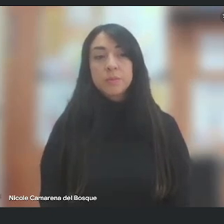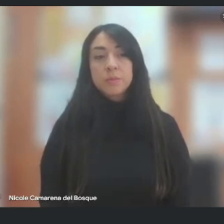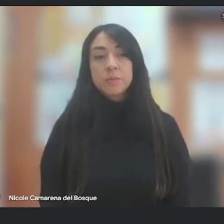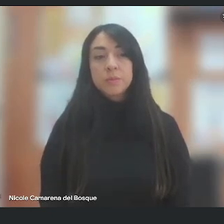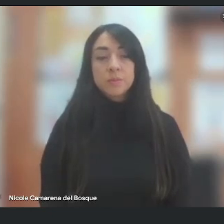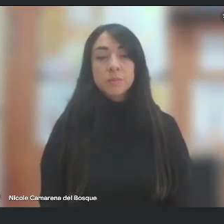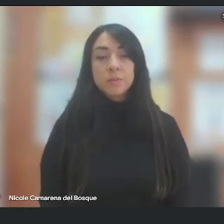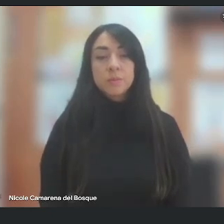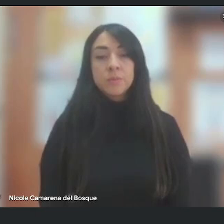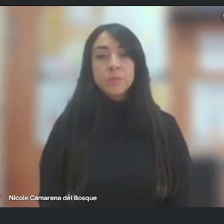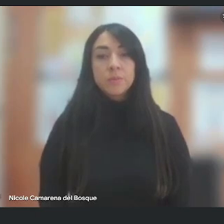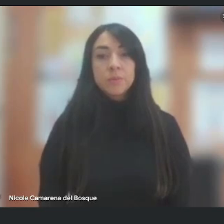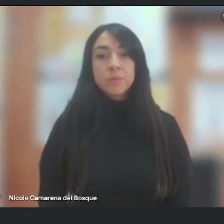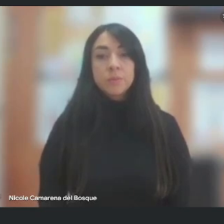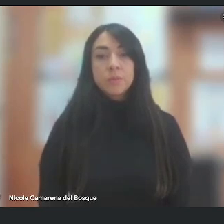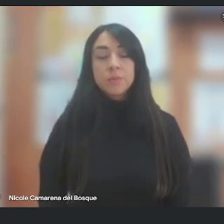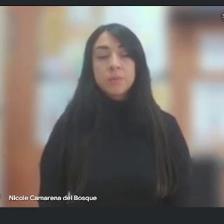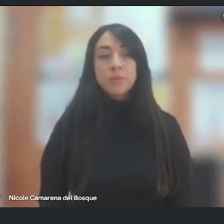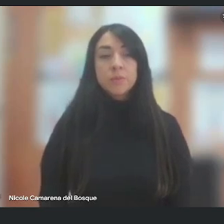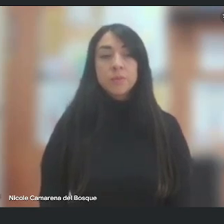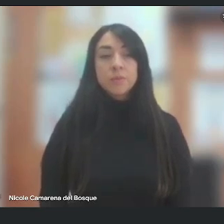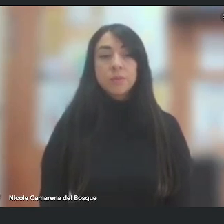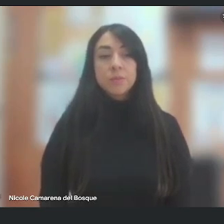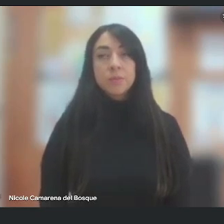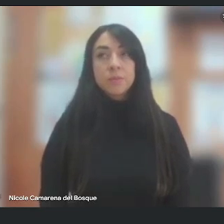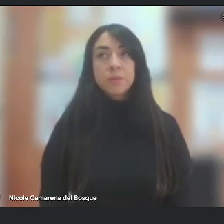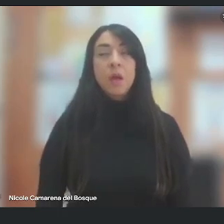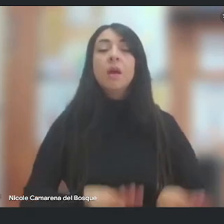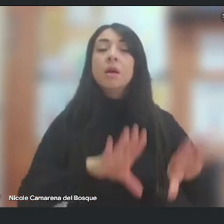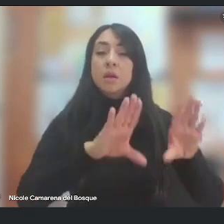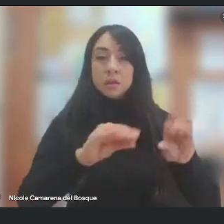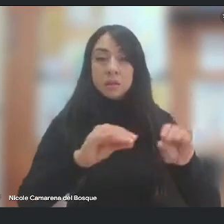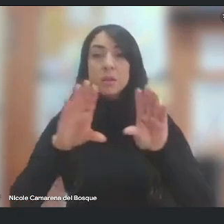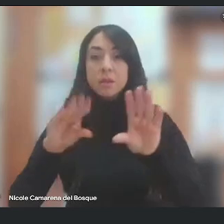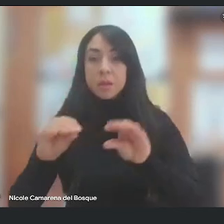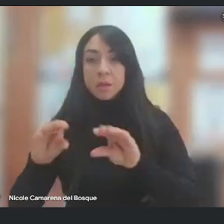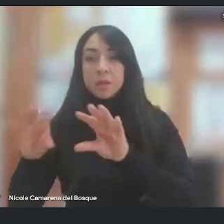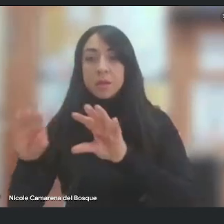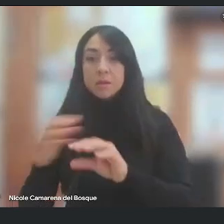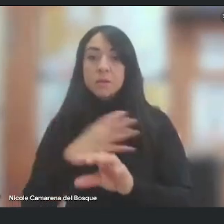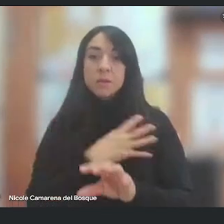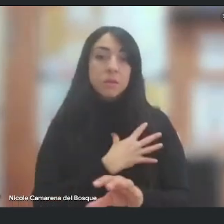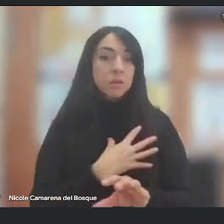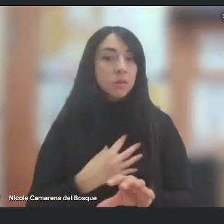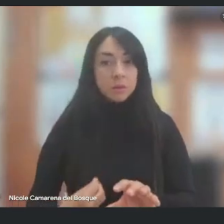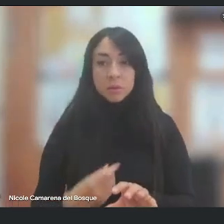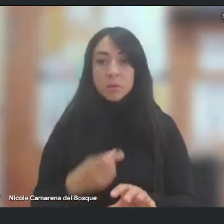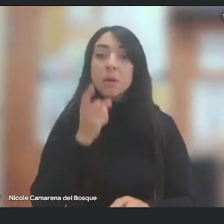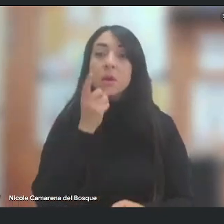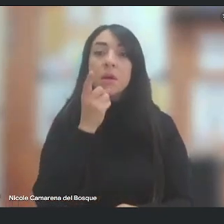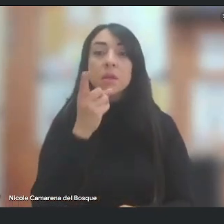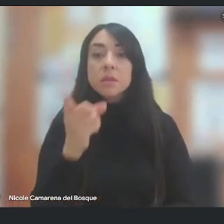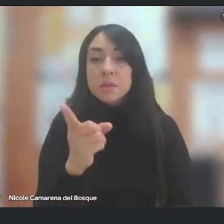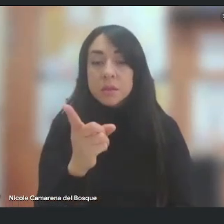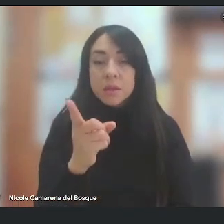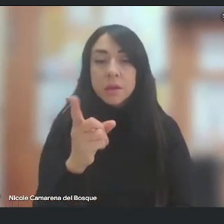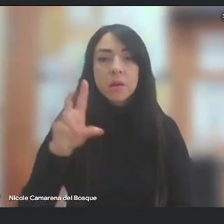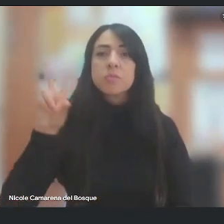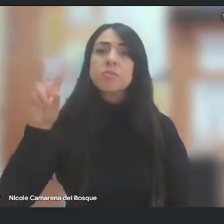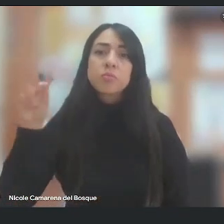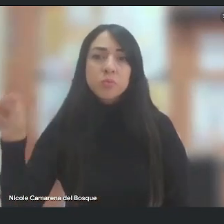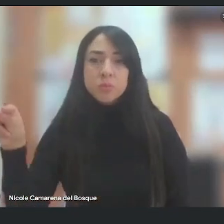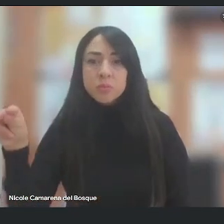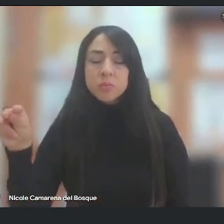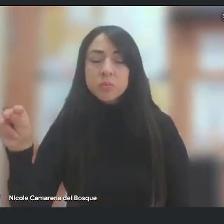discapacidad. Mejor hay que enseñar a decir no y a resistirse ante lo que no te gusta o a lo que no se desea, y